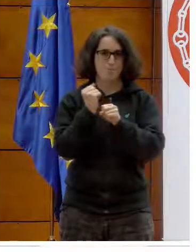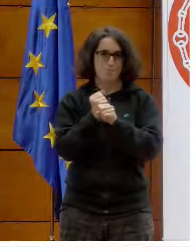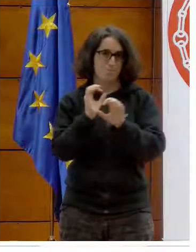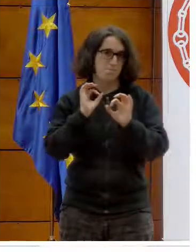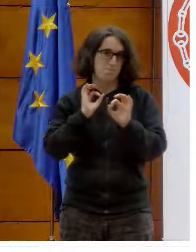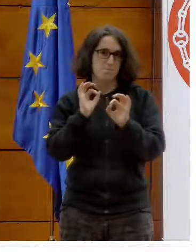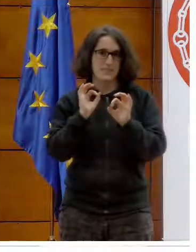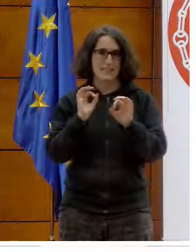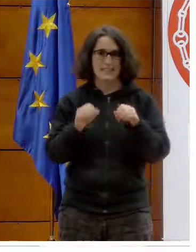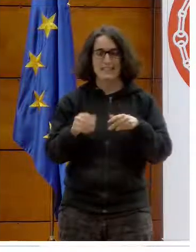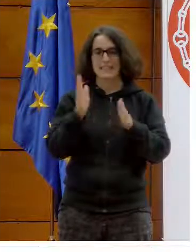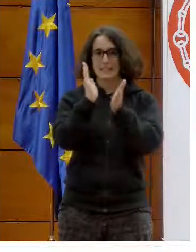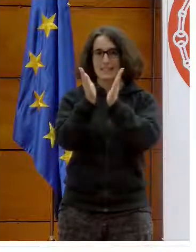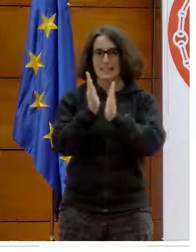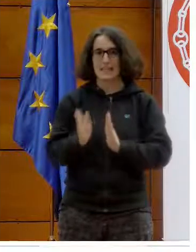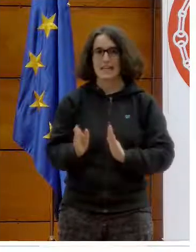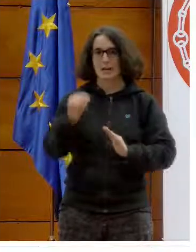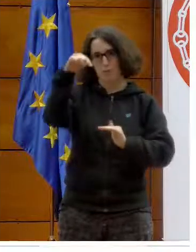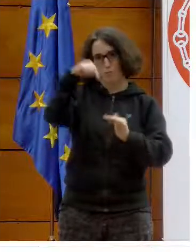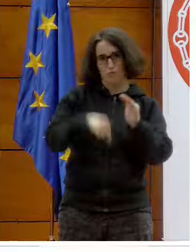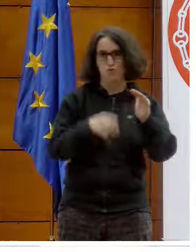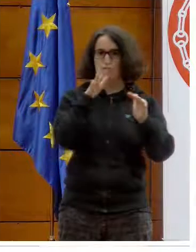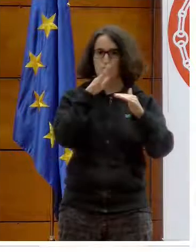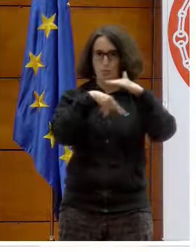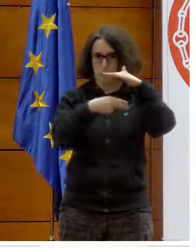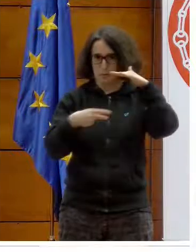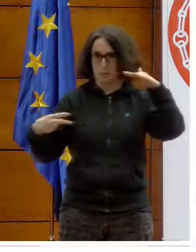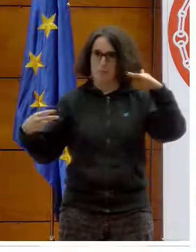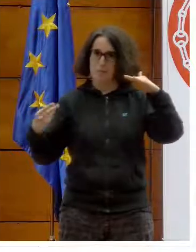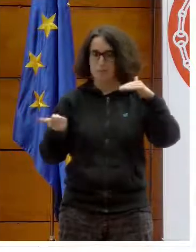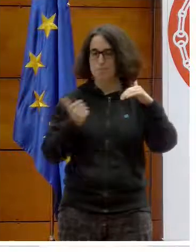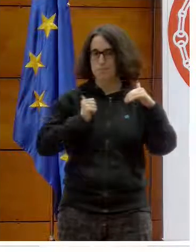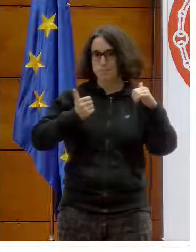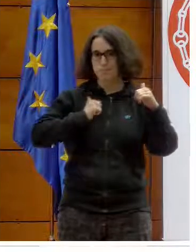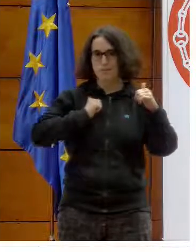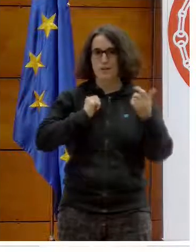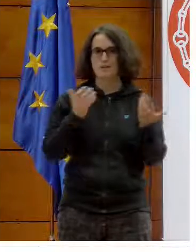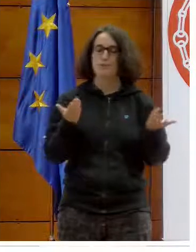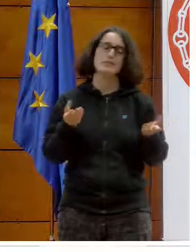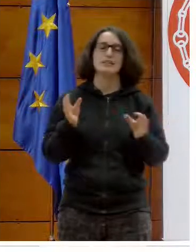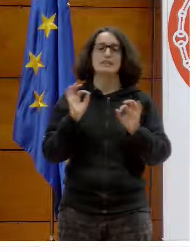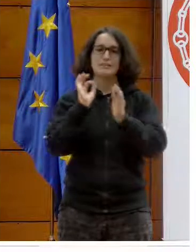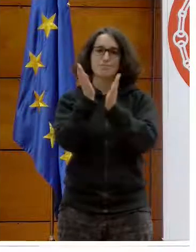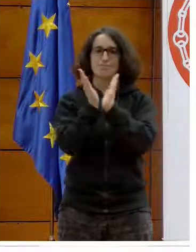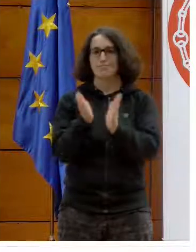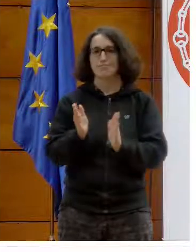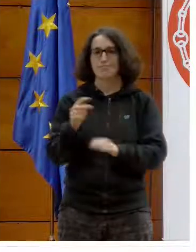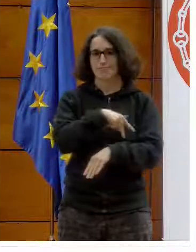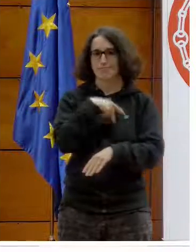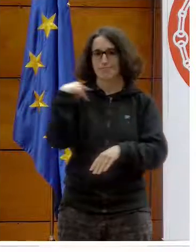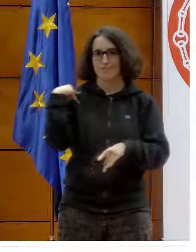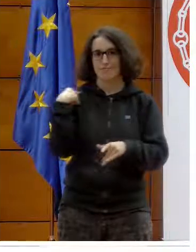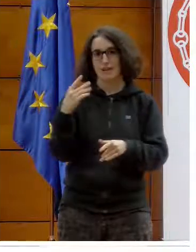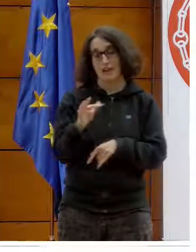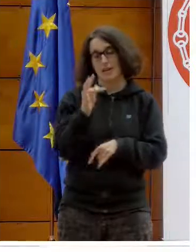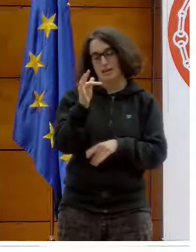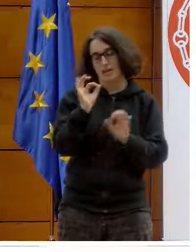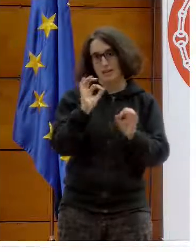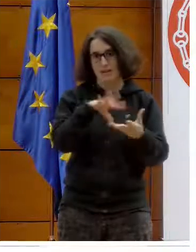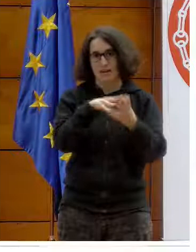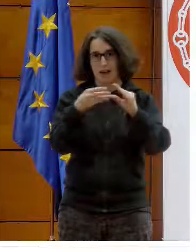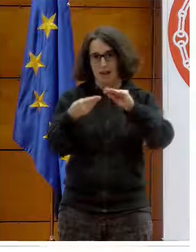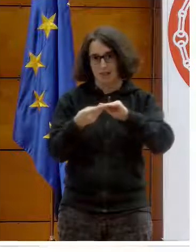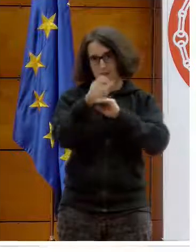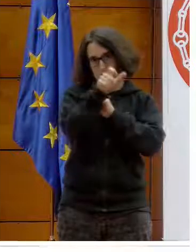más propia de nuestra disciplina y de adquirir la capacidad de desarrollar un plan de intervención adaptado a cada caso concreto y a cada